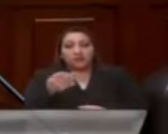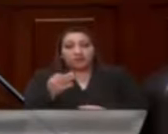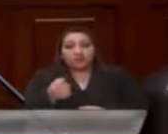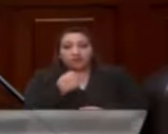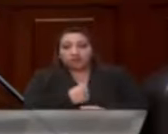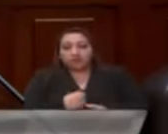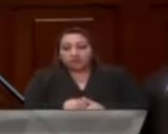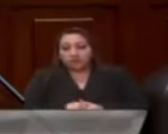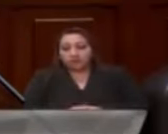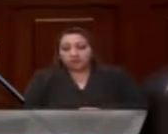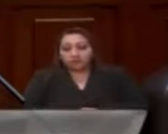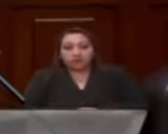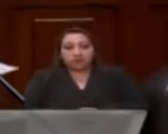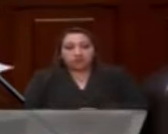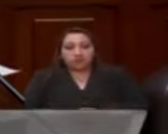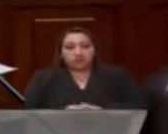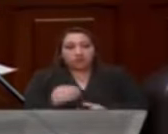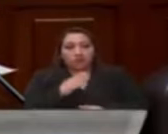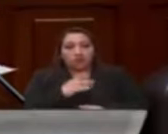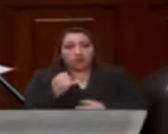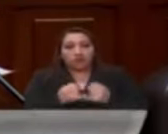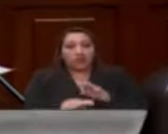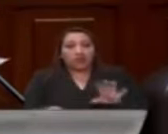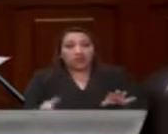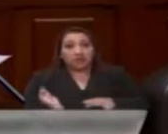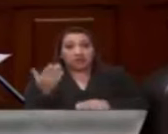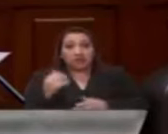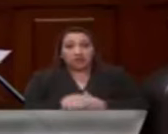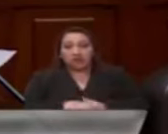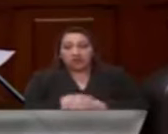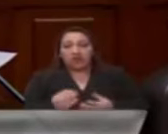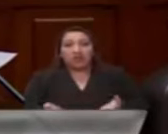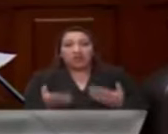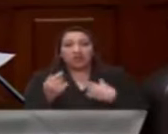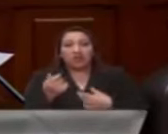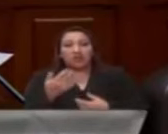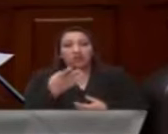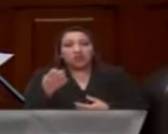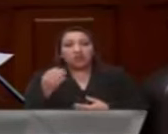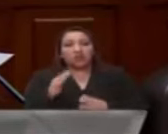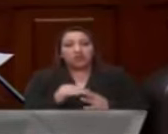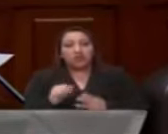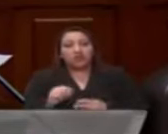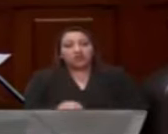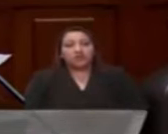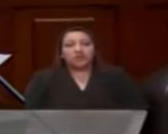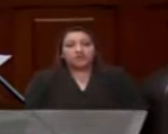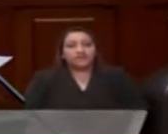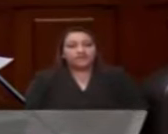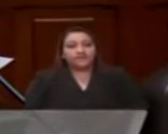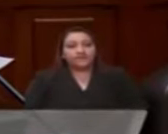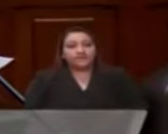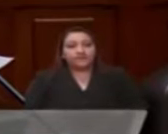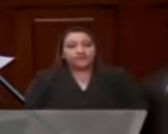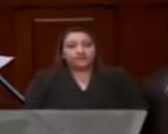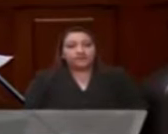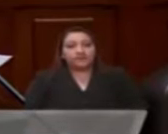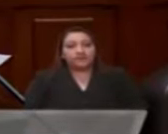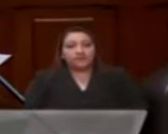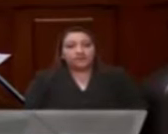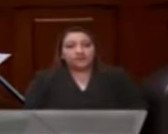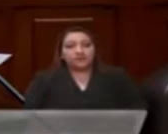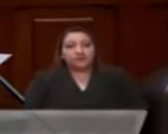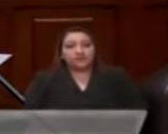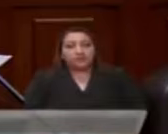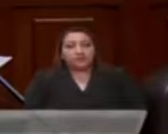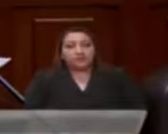Lamentablemente, el gobierno que terminó devolvió cerca de 400 millones de soles destinados a construcción